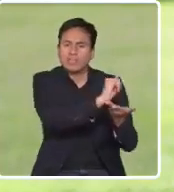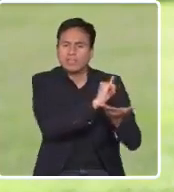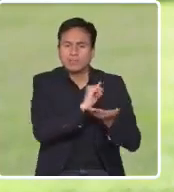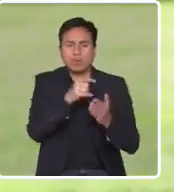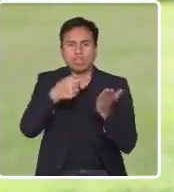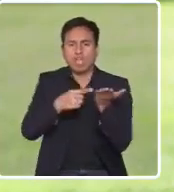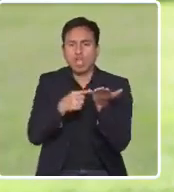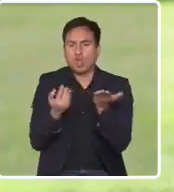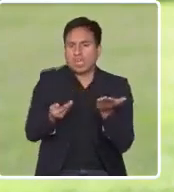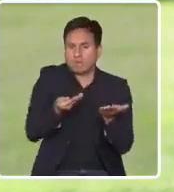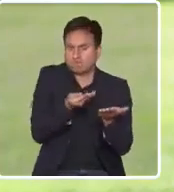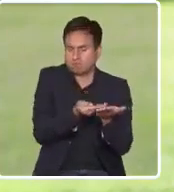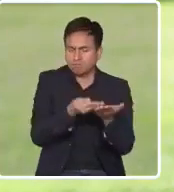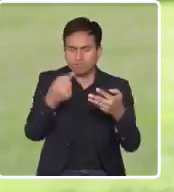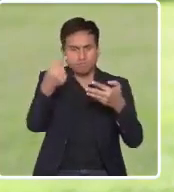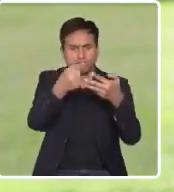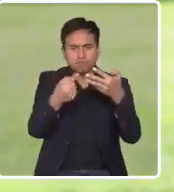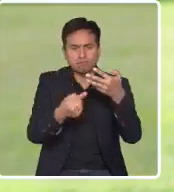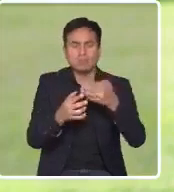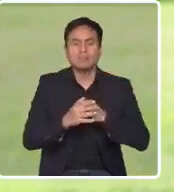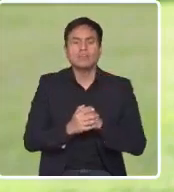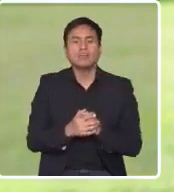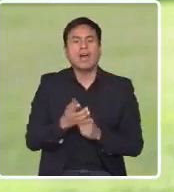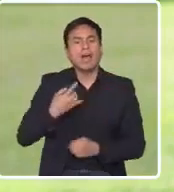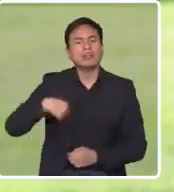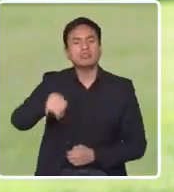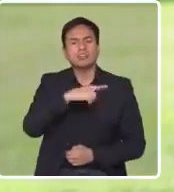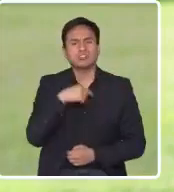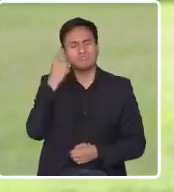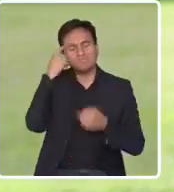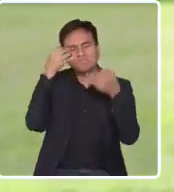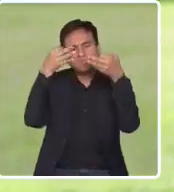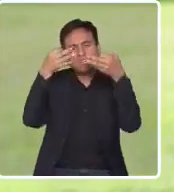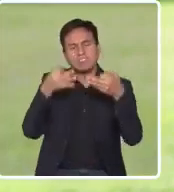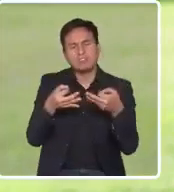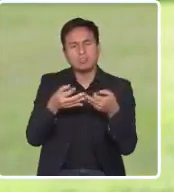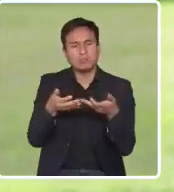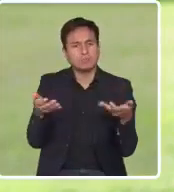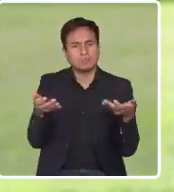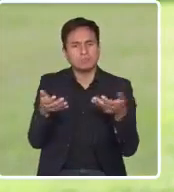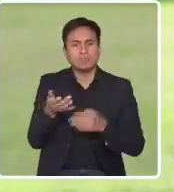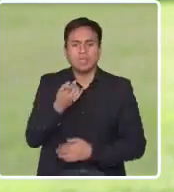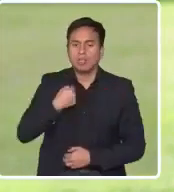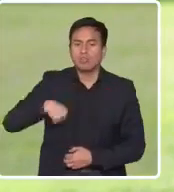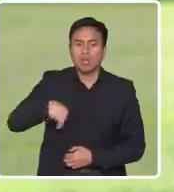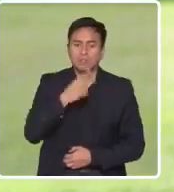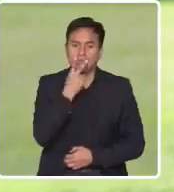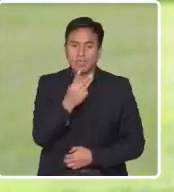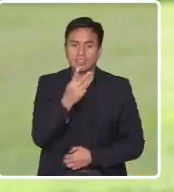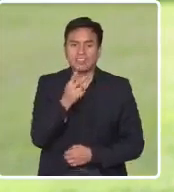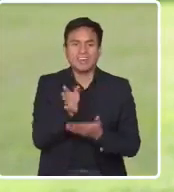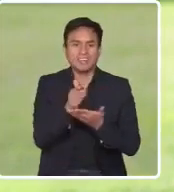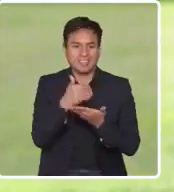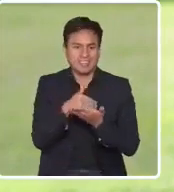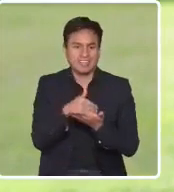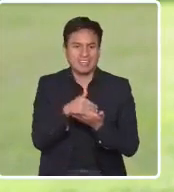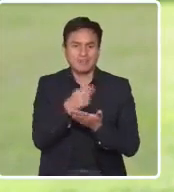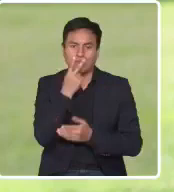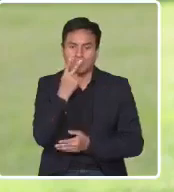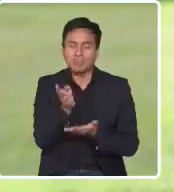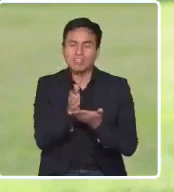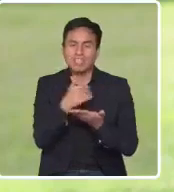con tecnología, en fin. Y lo que nos lleva a tomar esta decisión es que hemos visto, a través de las estrategias que